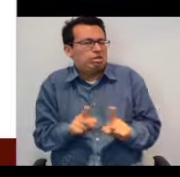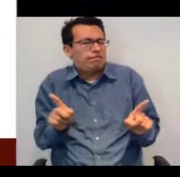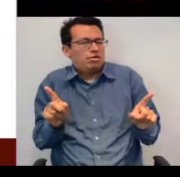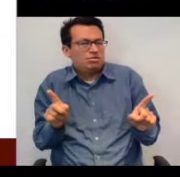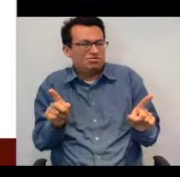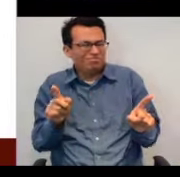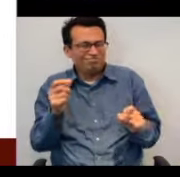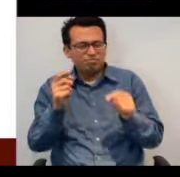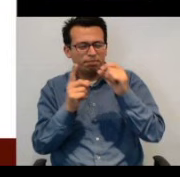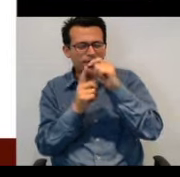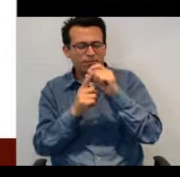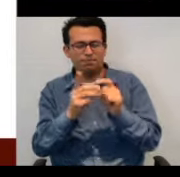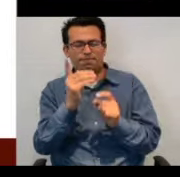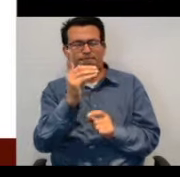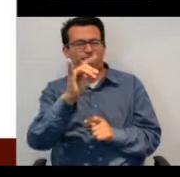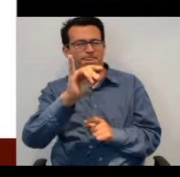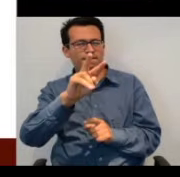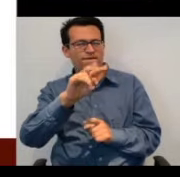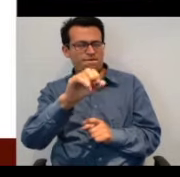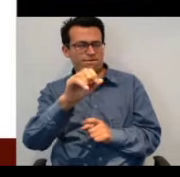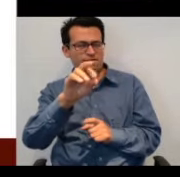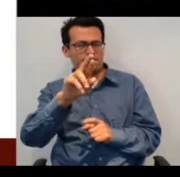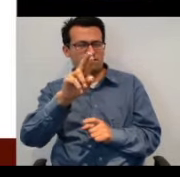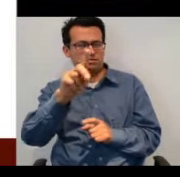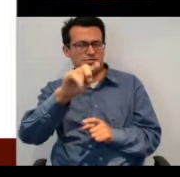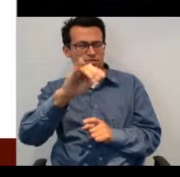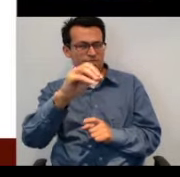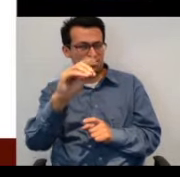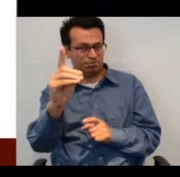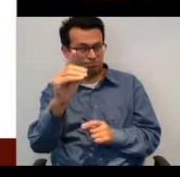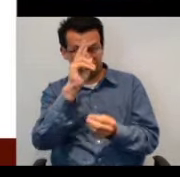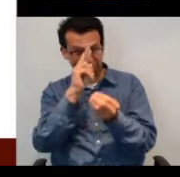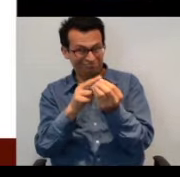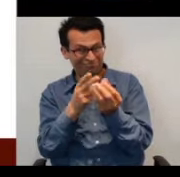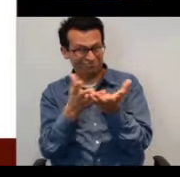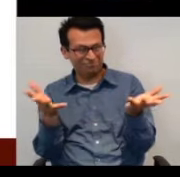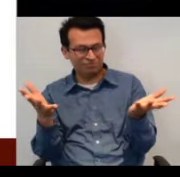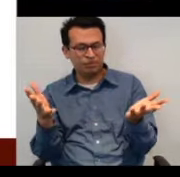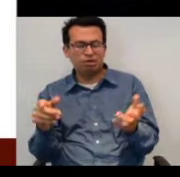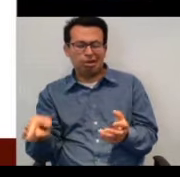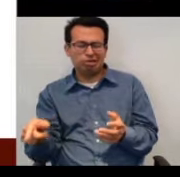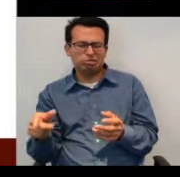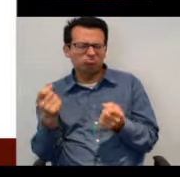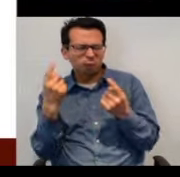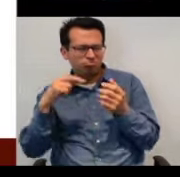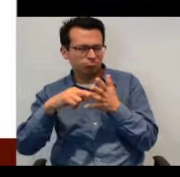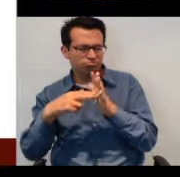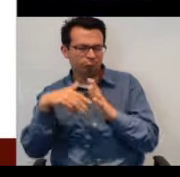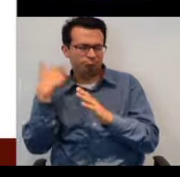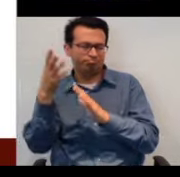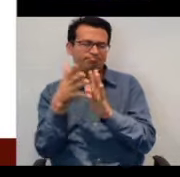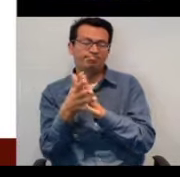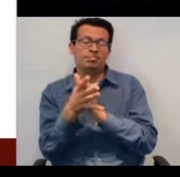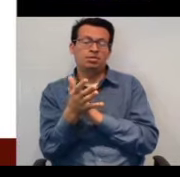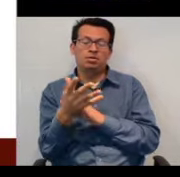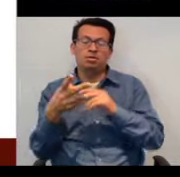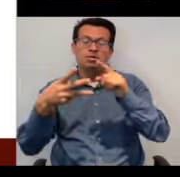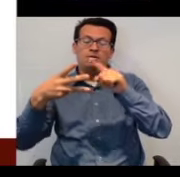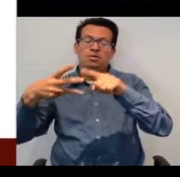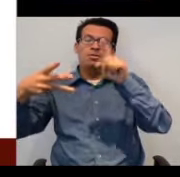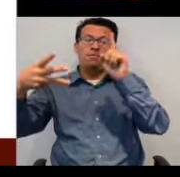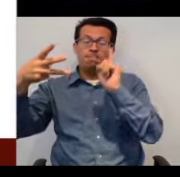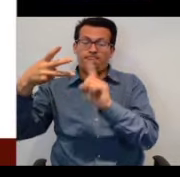adelante. Y el tercer aspecto es facilitar la participación de la comunidad en el marco de una estructura